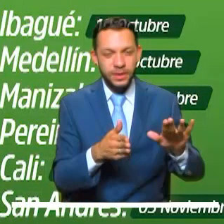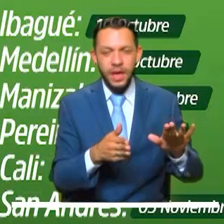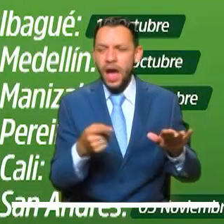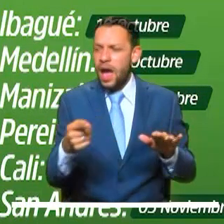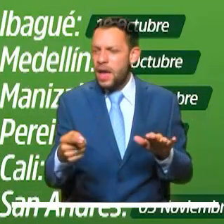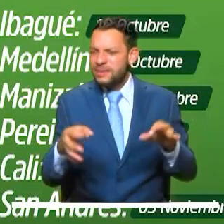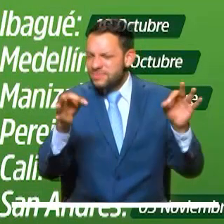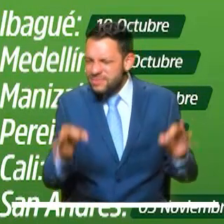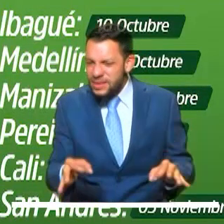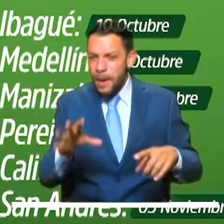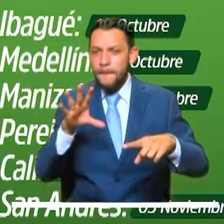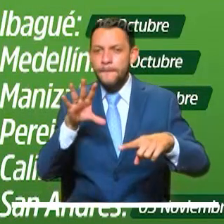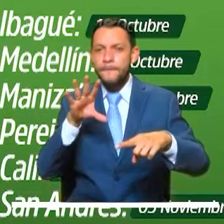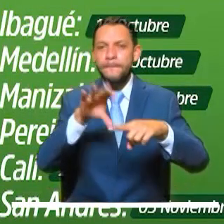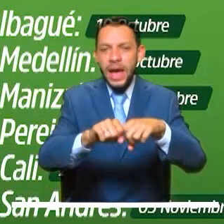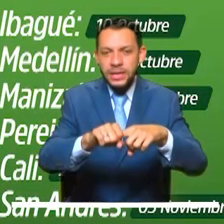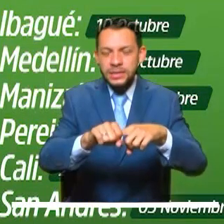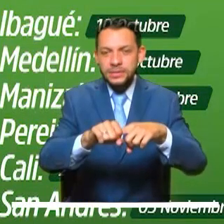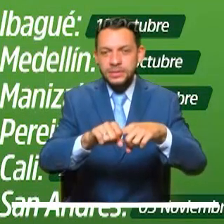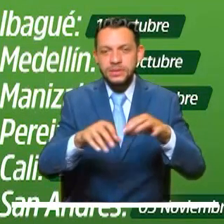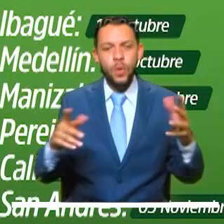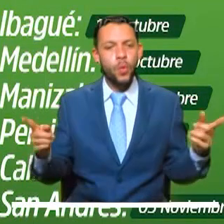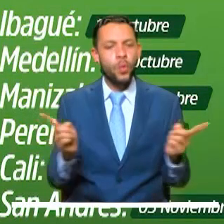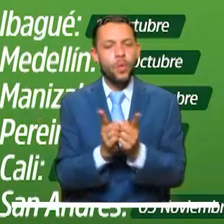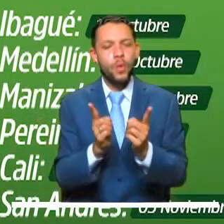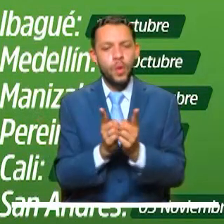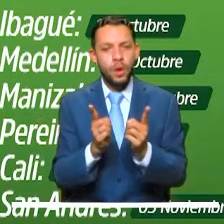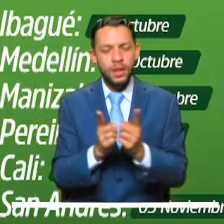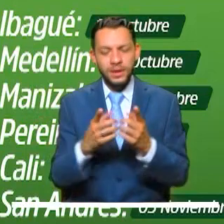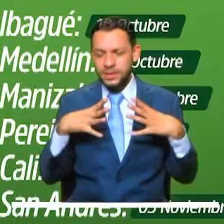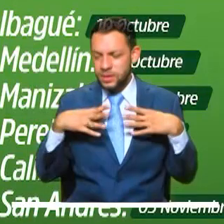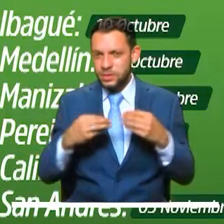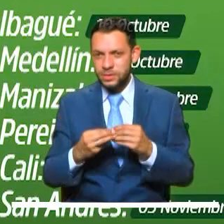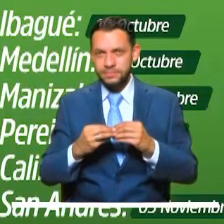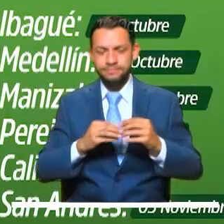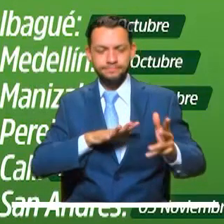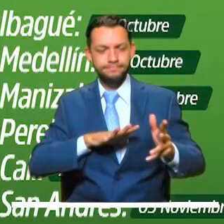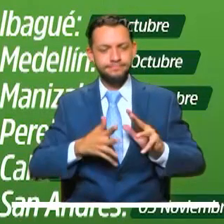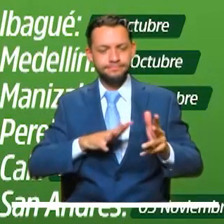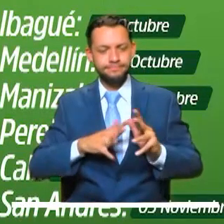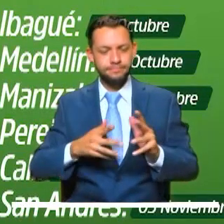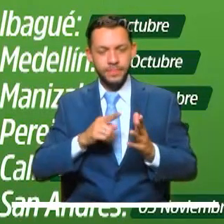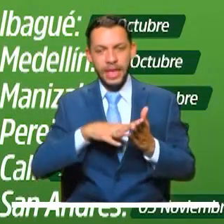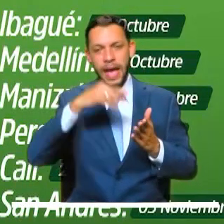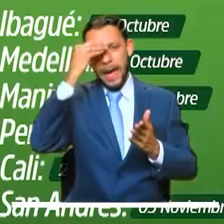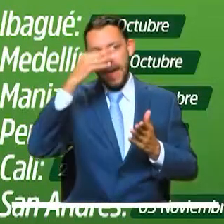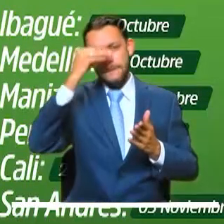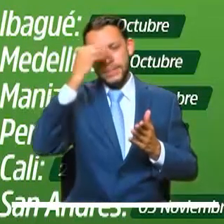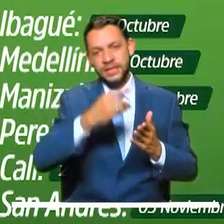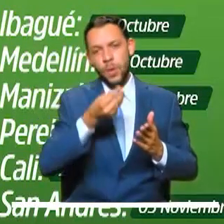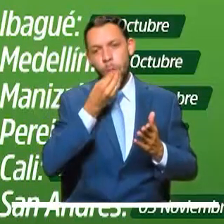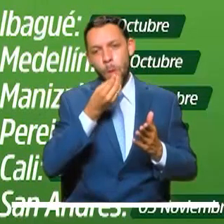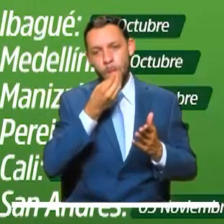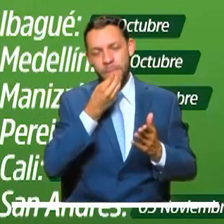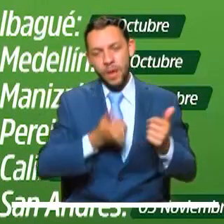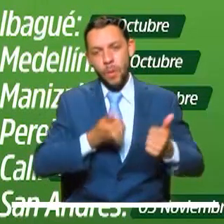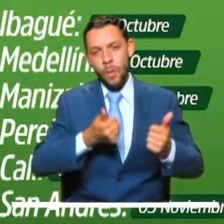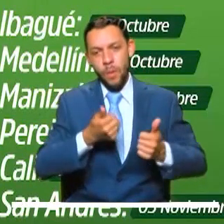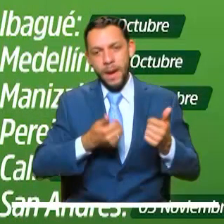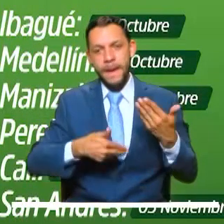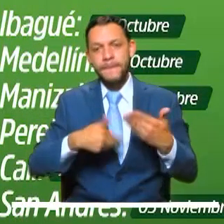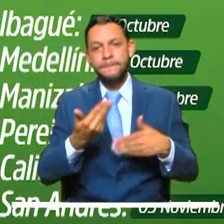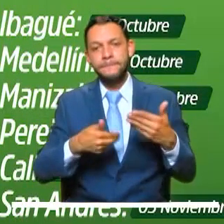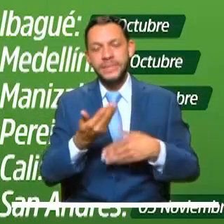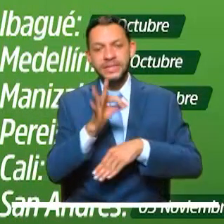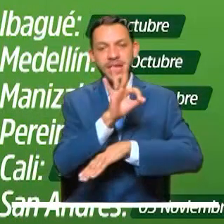consulta médica en esa consulta le vamos a enseñar a la gente aprender a comer por eso la consulta empieza a las 8 y media